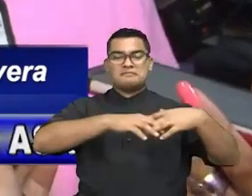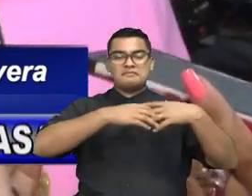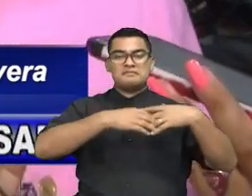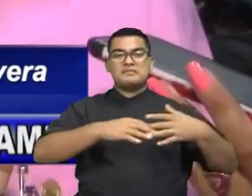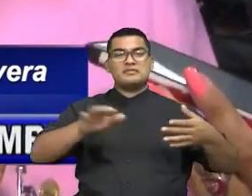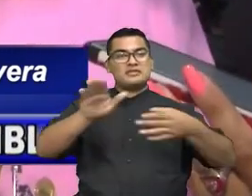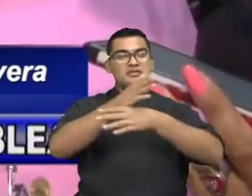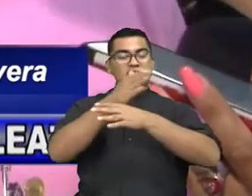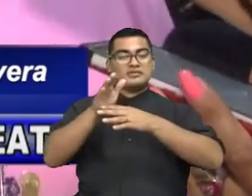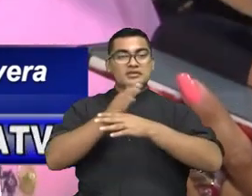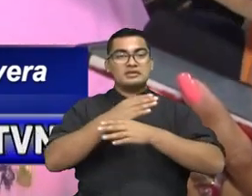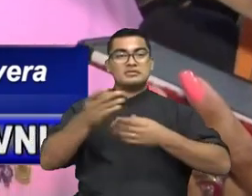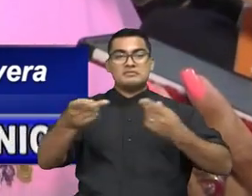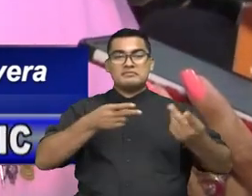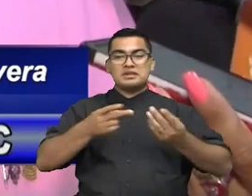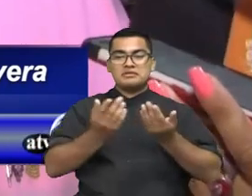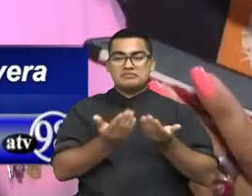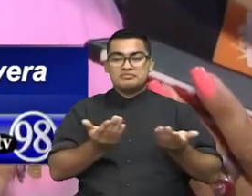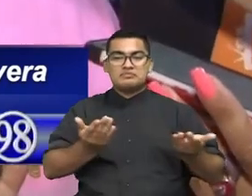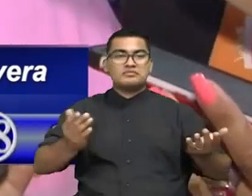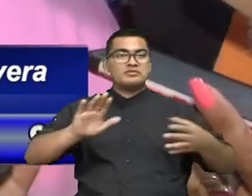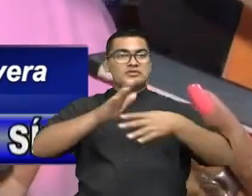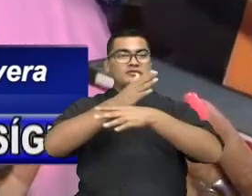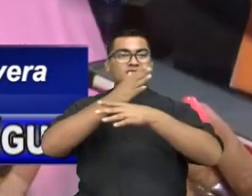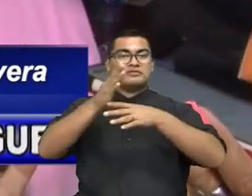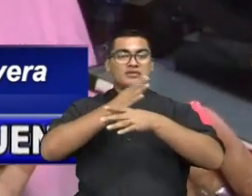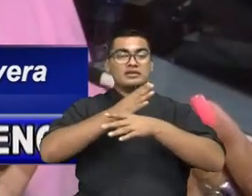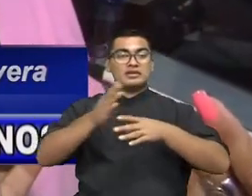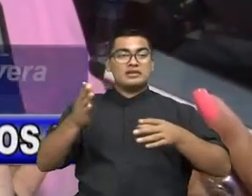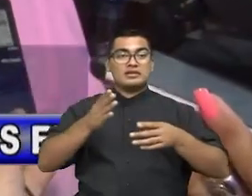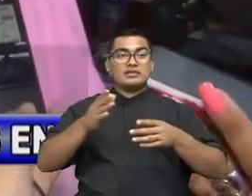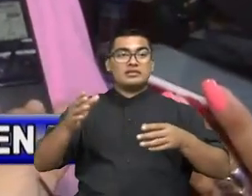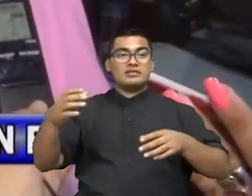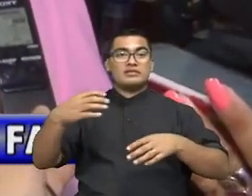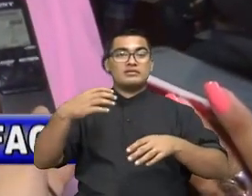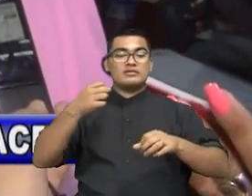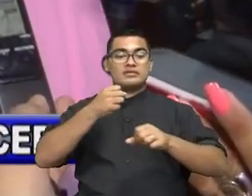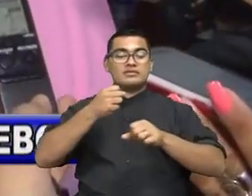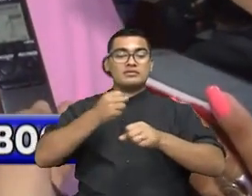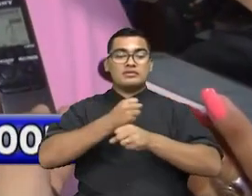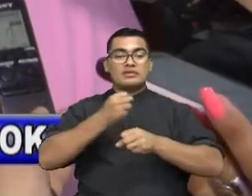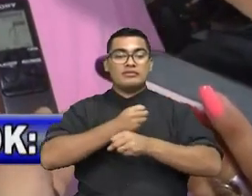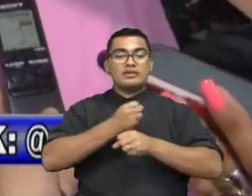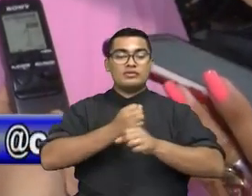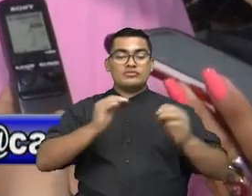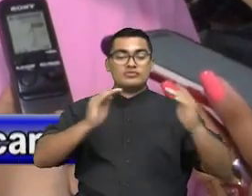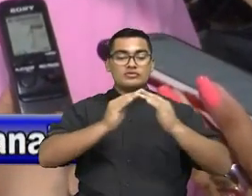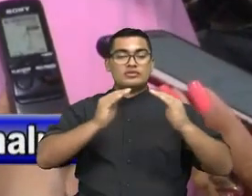riegos, comercio, industria, más los domiciliares, el